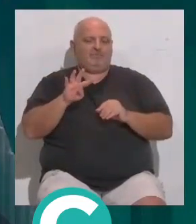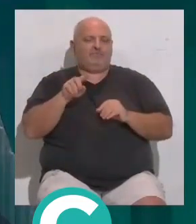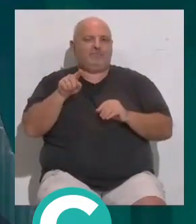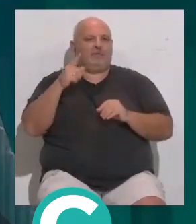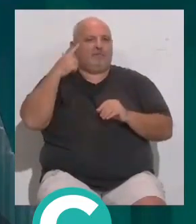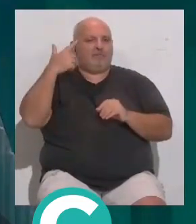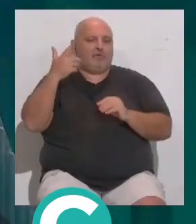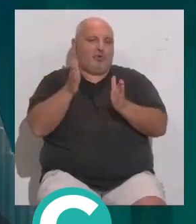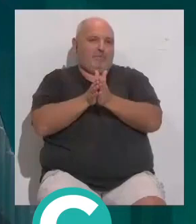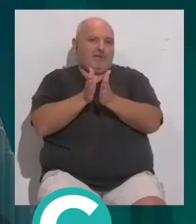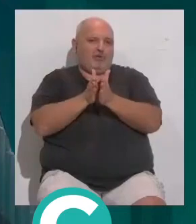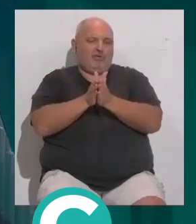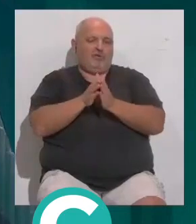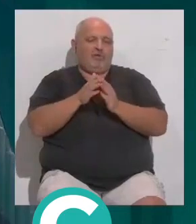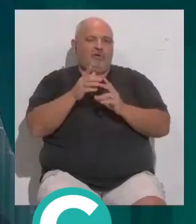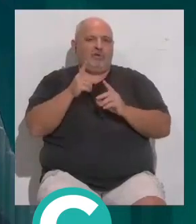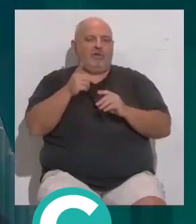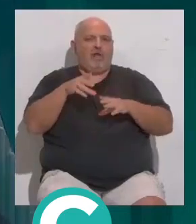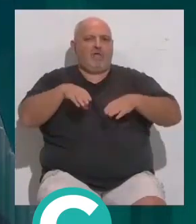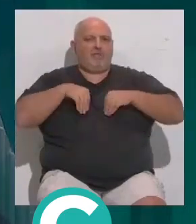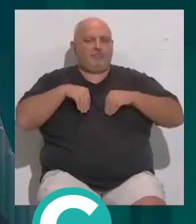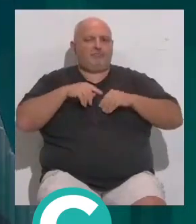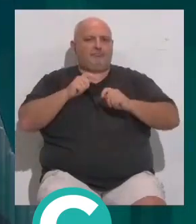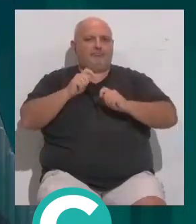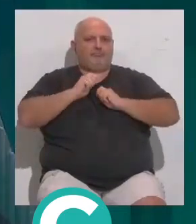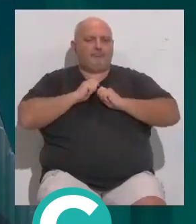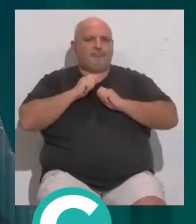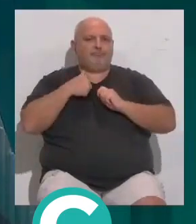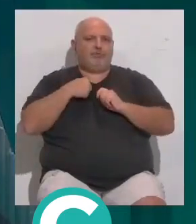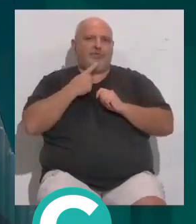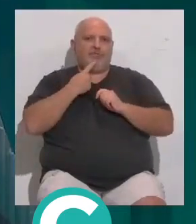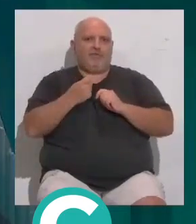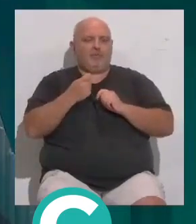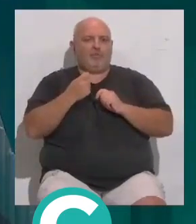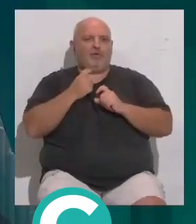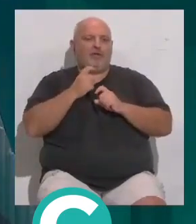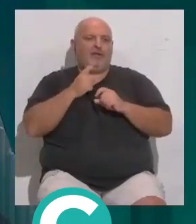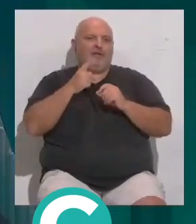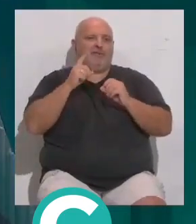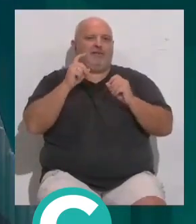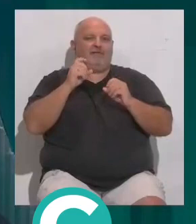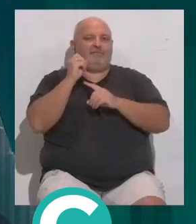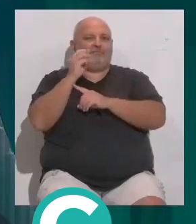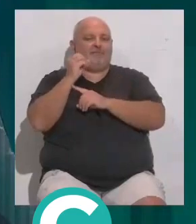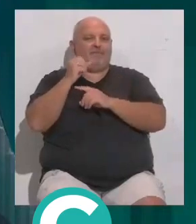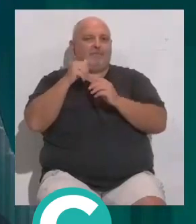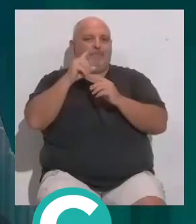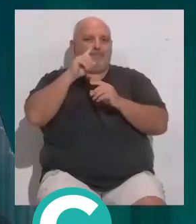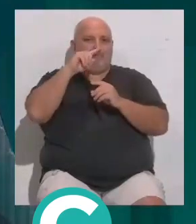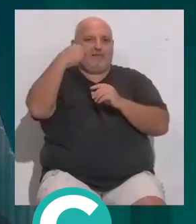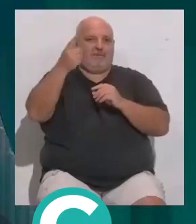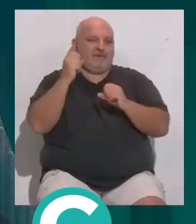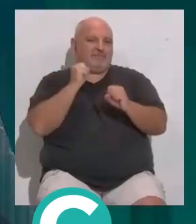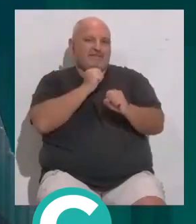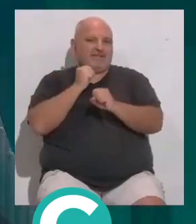y compañero de los medios ha aceptado este difícil reto de anunciar esta semana tan